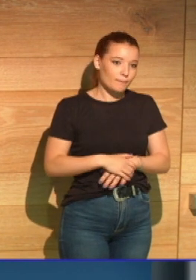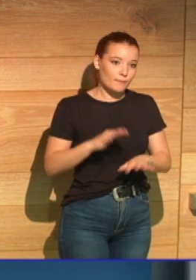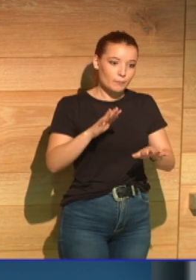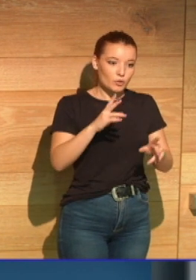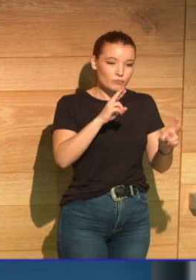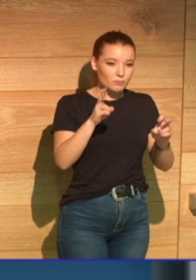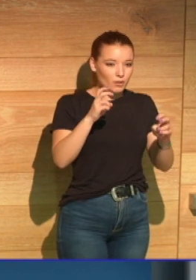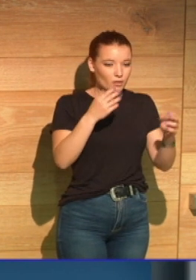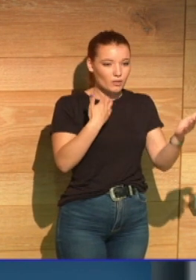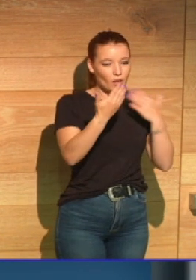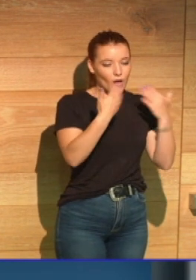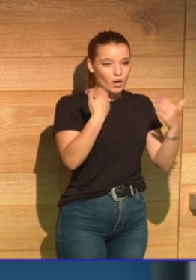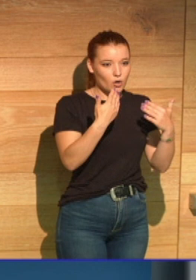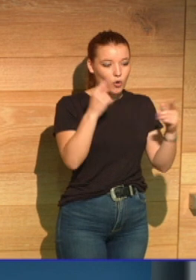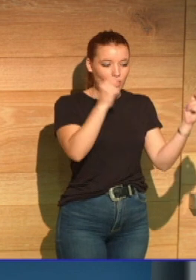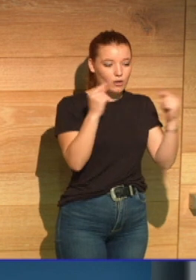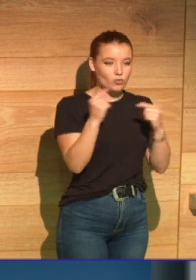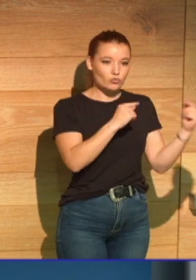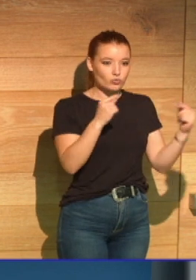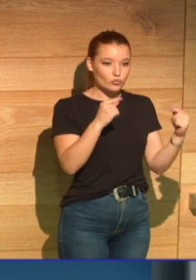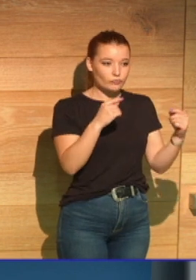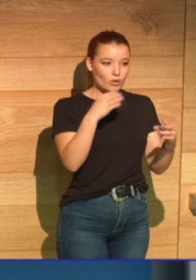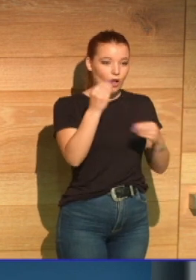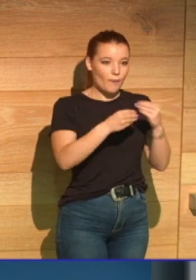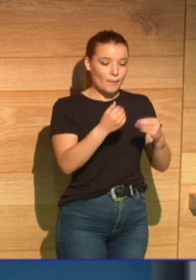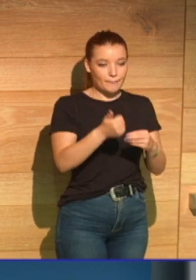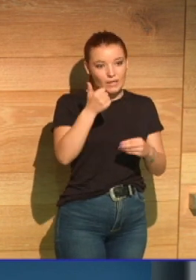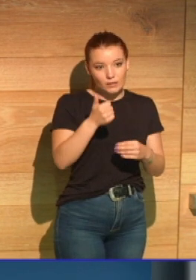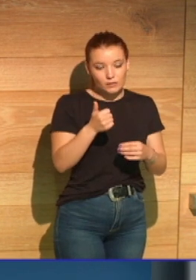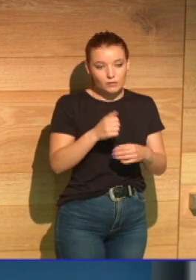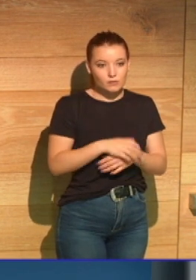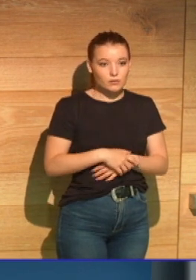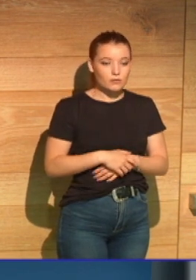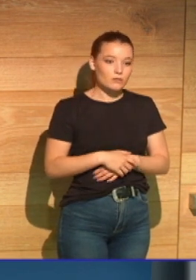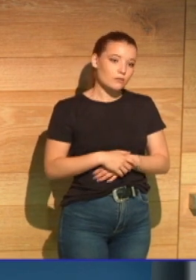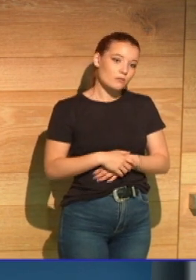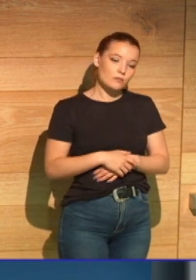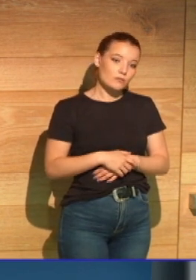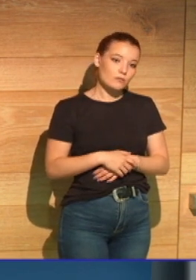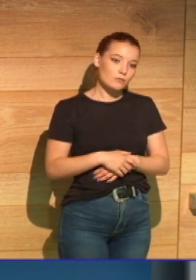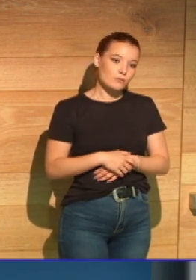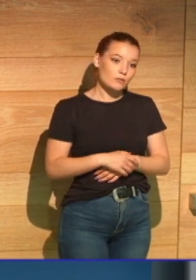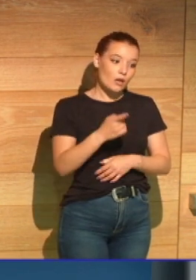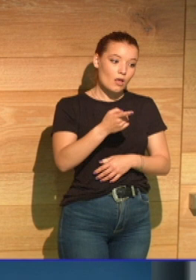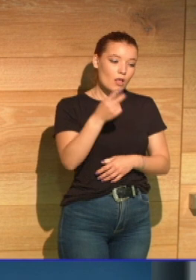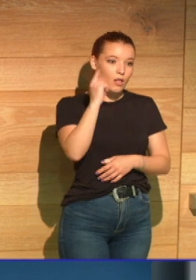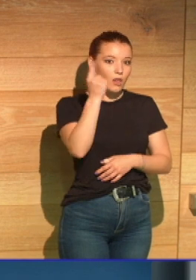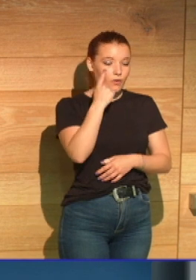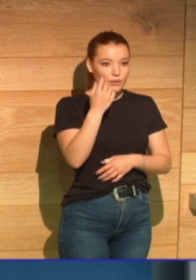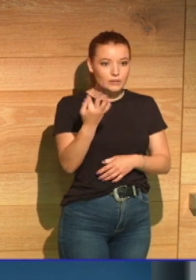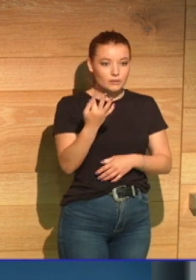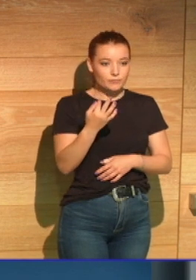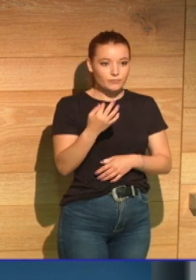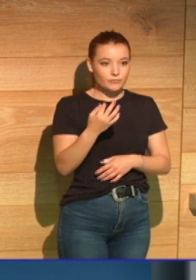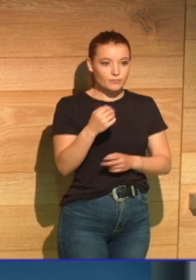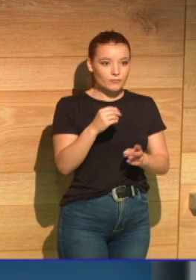diálogo y discusión mucho más elaboradas que aquellas tradicionales del siglo XIX. Y ahí encontrarán que uno de los ejercicios más importantes